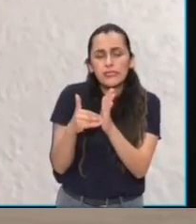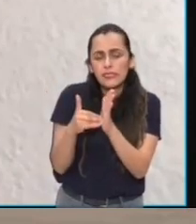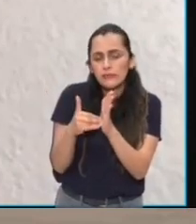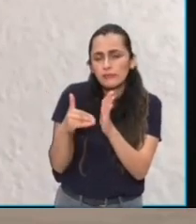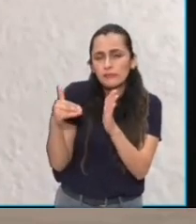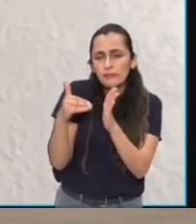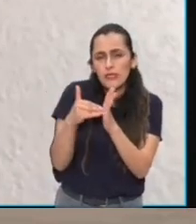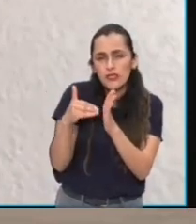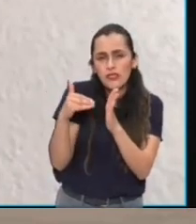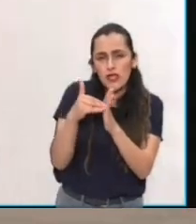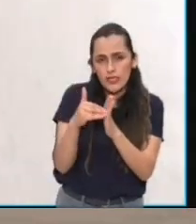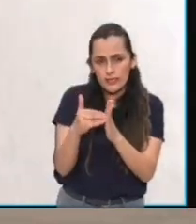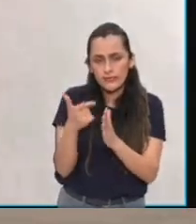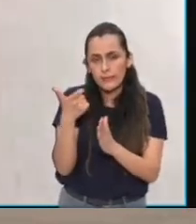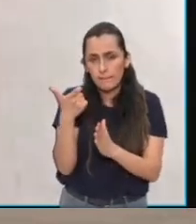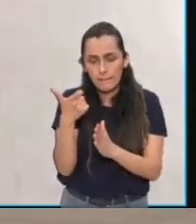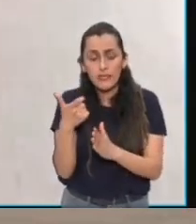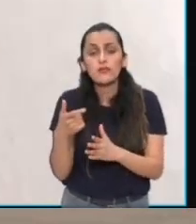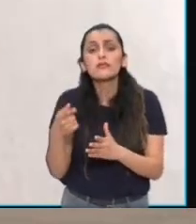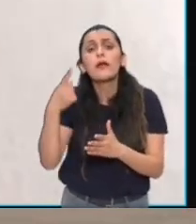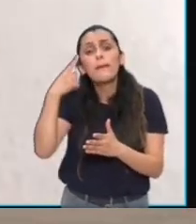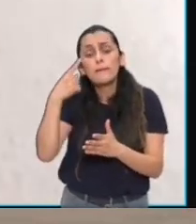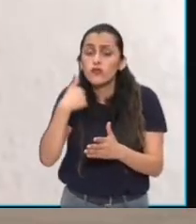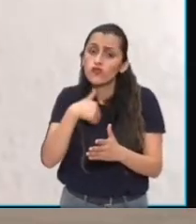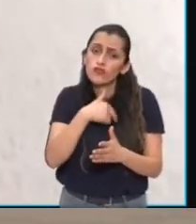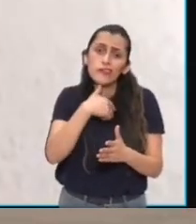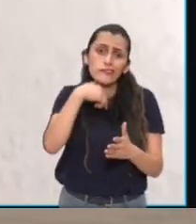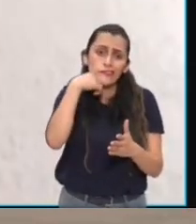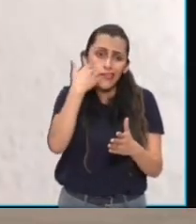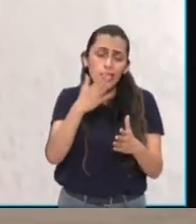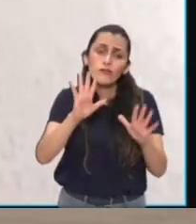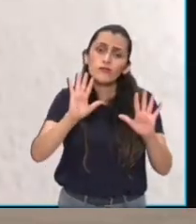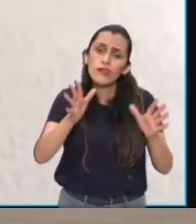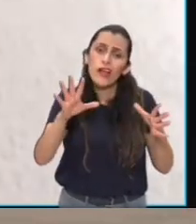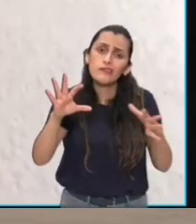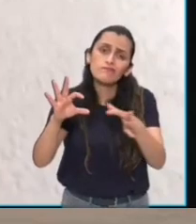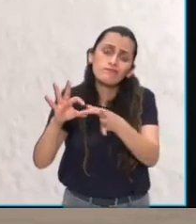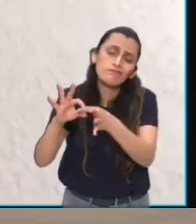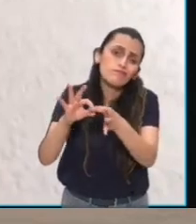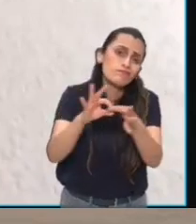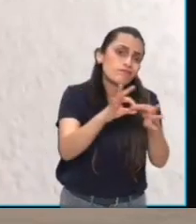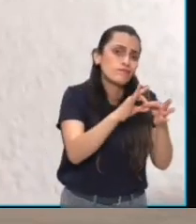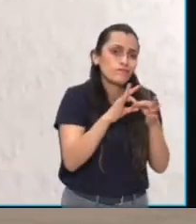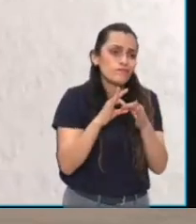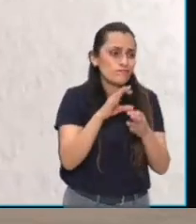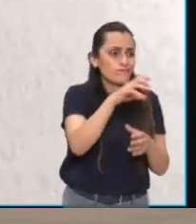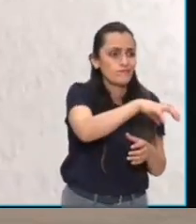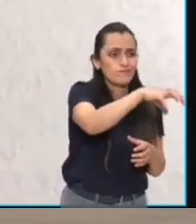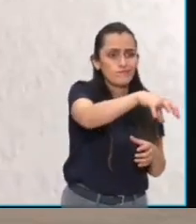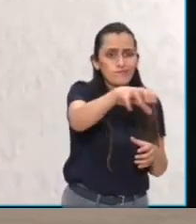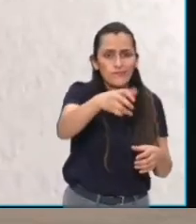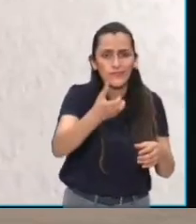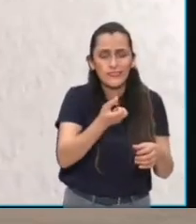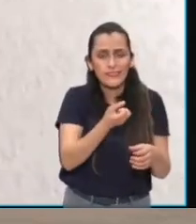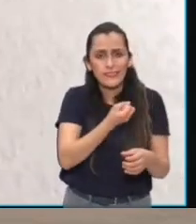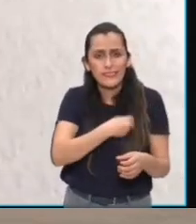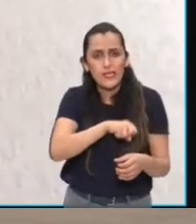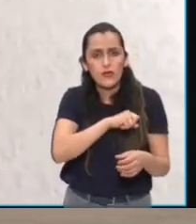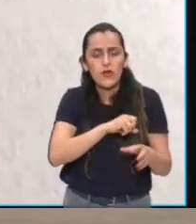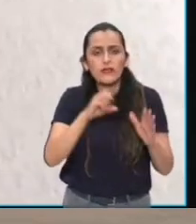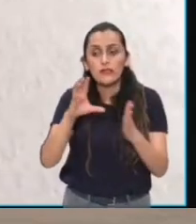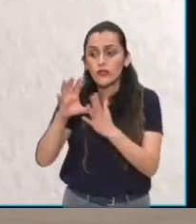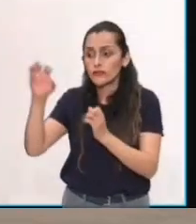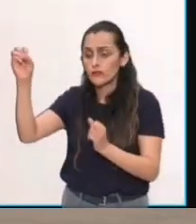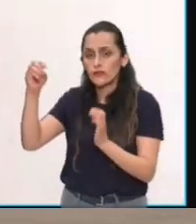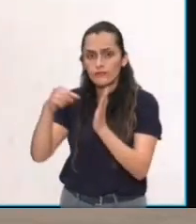Para nosotros es muy importante unificar el sistema de salud, que realmente se cumpla lo establecido en el artículo 4 constitucional y